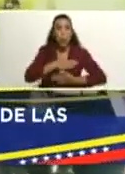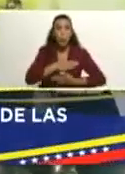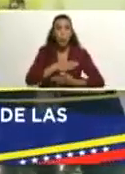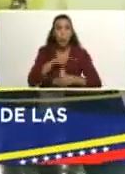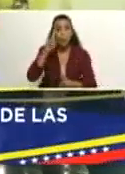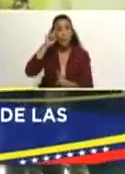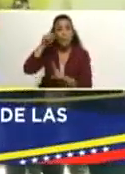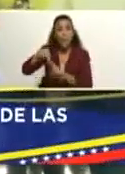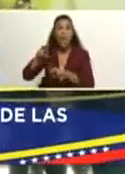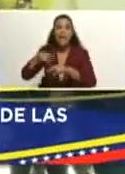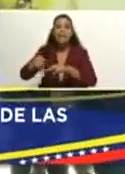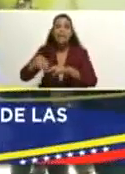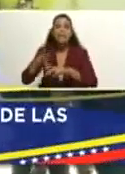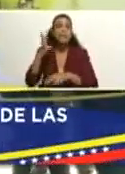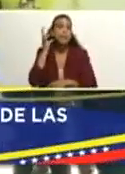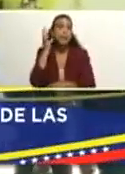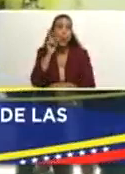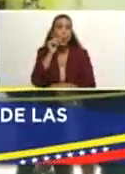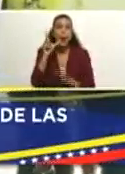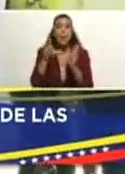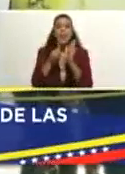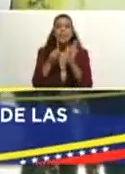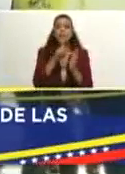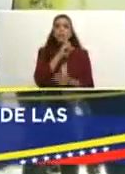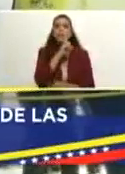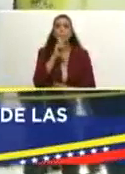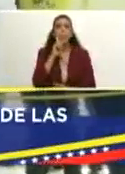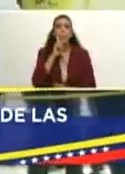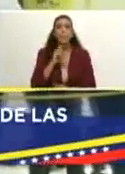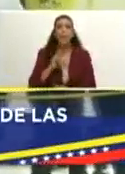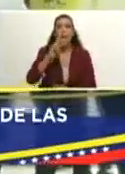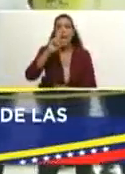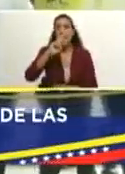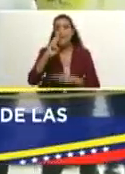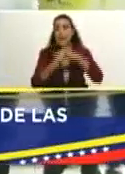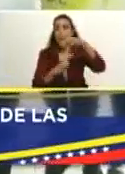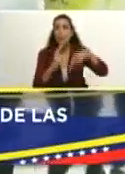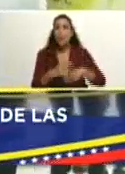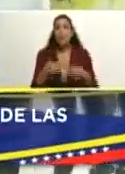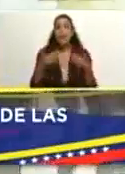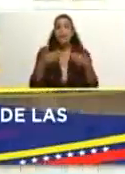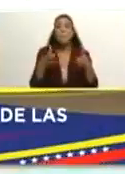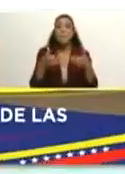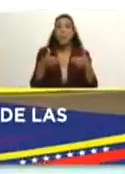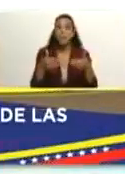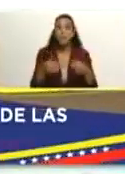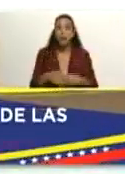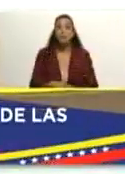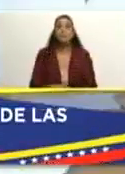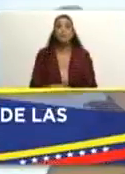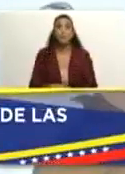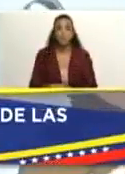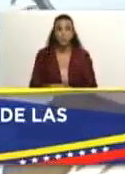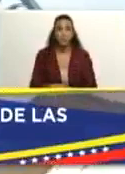niños, para las niñas. Estamos en el Liceo República de Panamá. Sí. Liceo, ¿verdad?